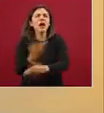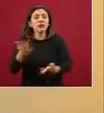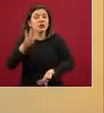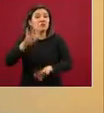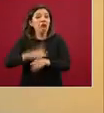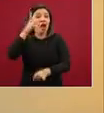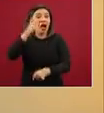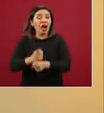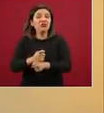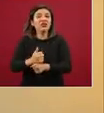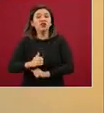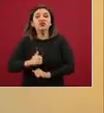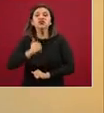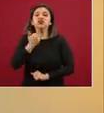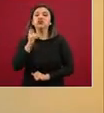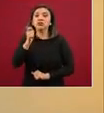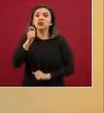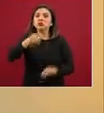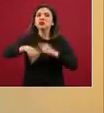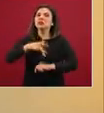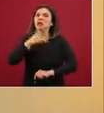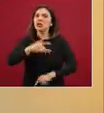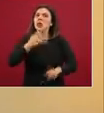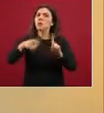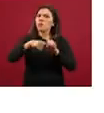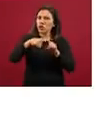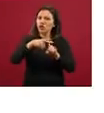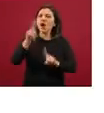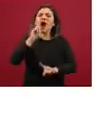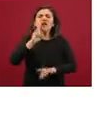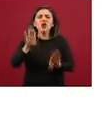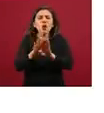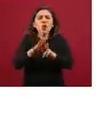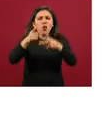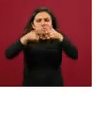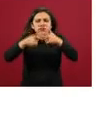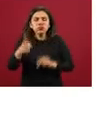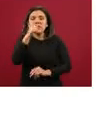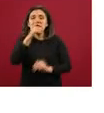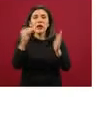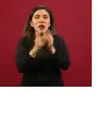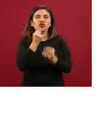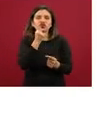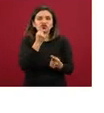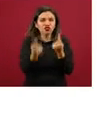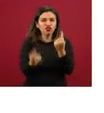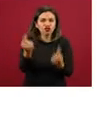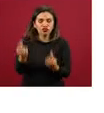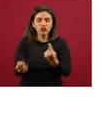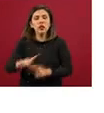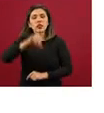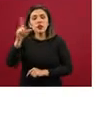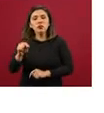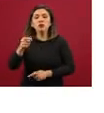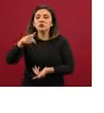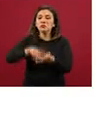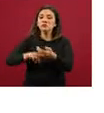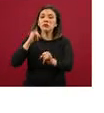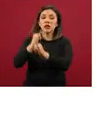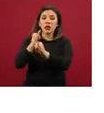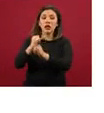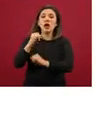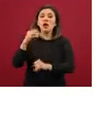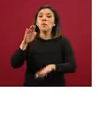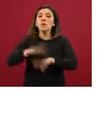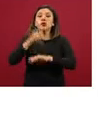predomina ampliamente el ánimo positivo. Estuvimos midiendo en una base de 100,000 niñas y luego hicimos uno en la página con 1 millón